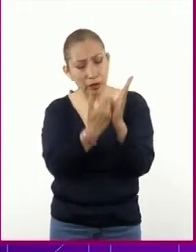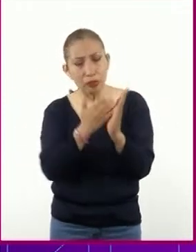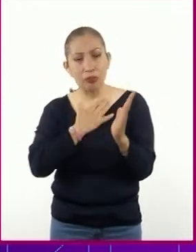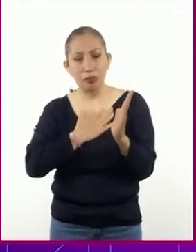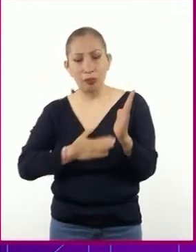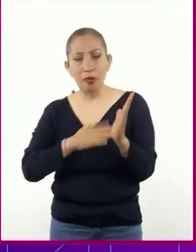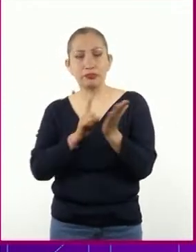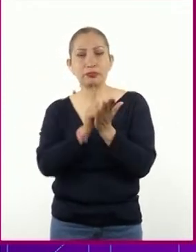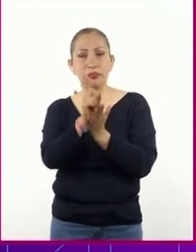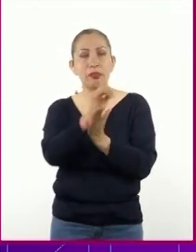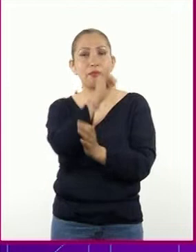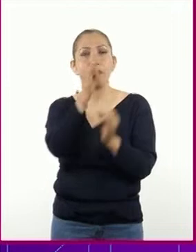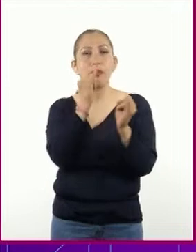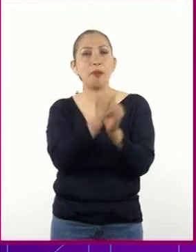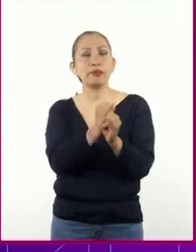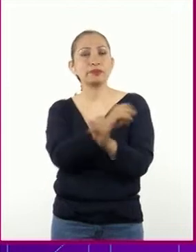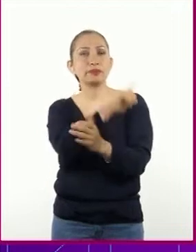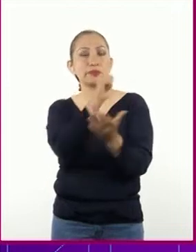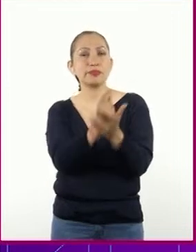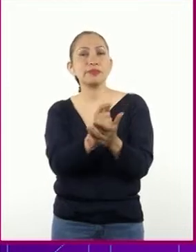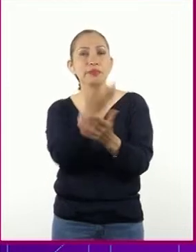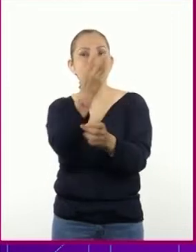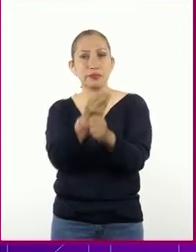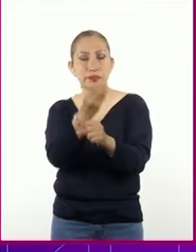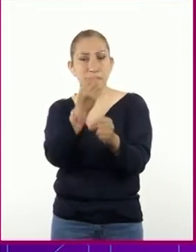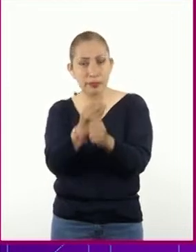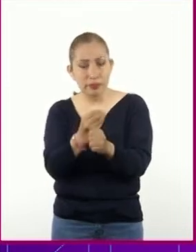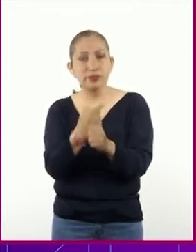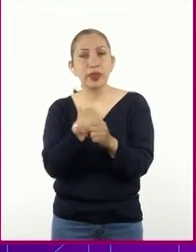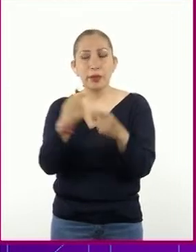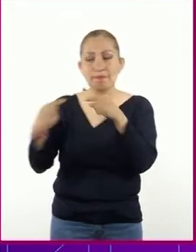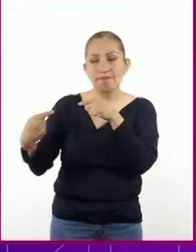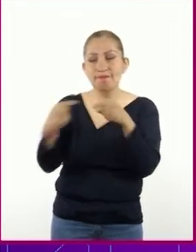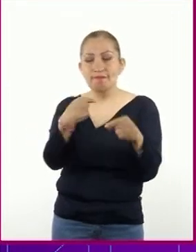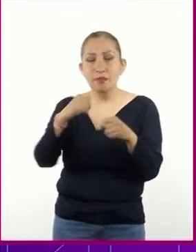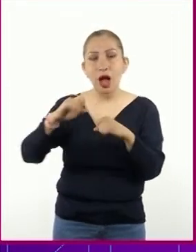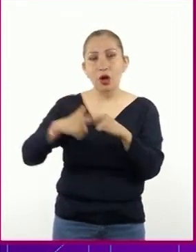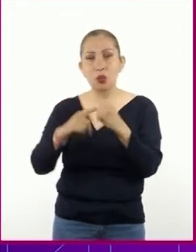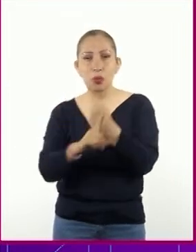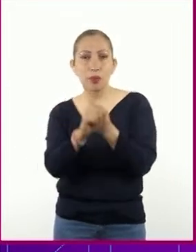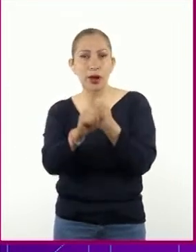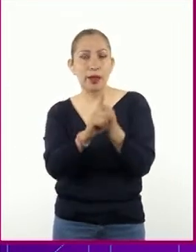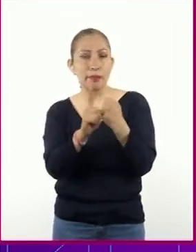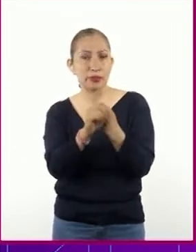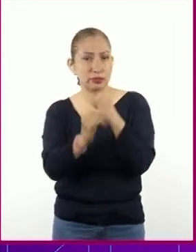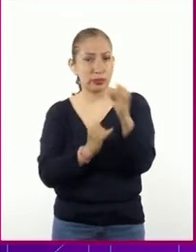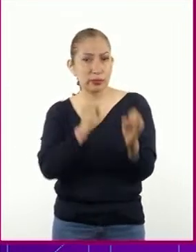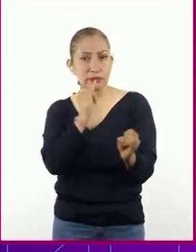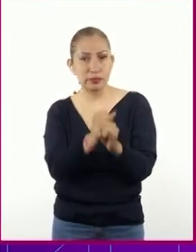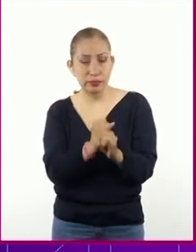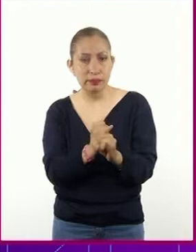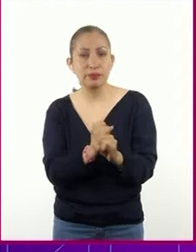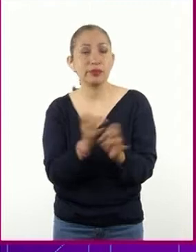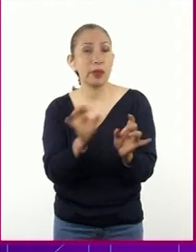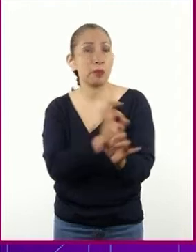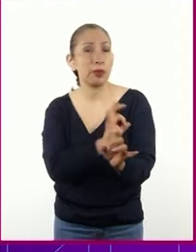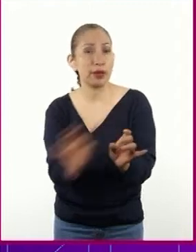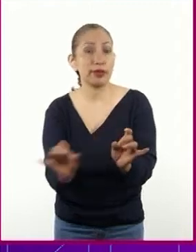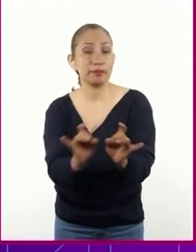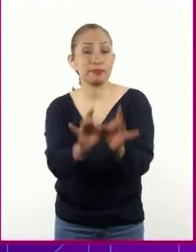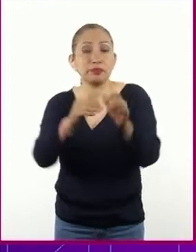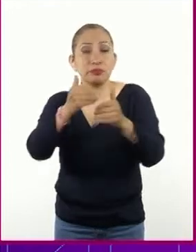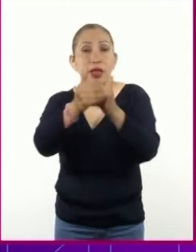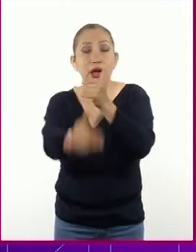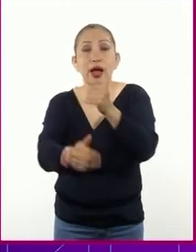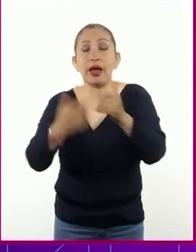y del derecho internacional, el ajuste o arreglo de controversias o situaciones internacionales susceptibles de conducir